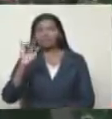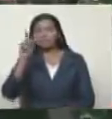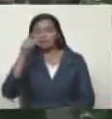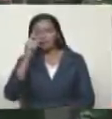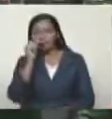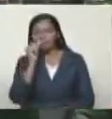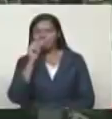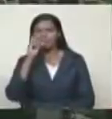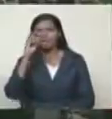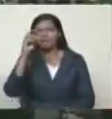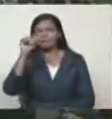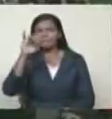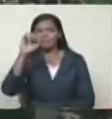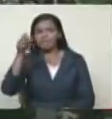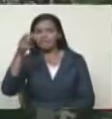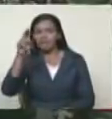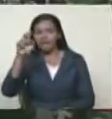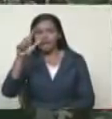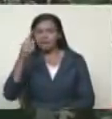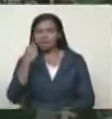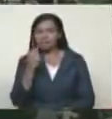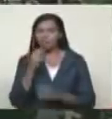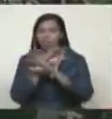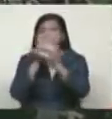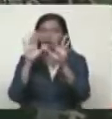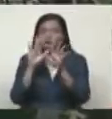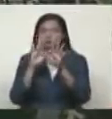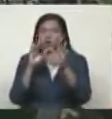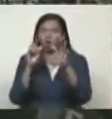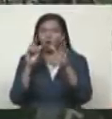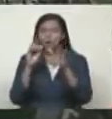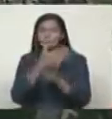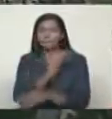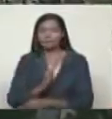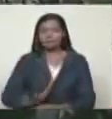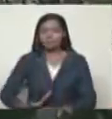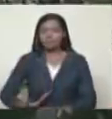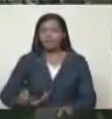ahí claro quedó que el comandante en jefe, presidente de la República, jefe de